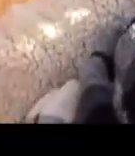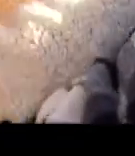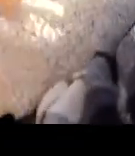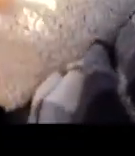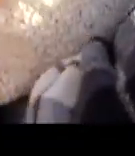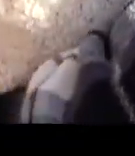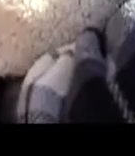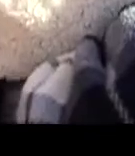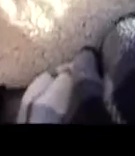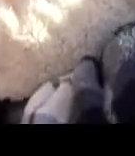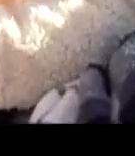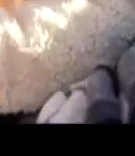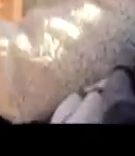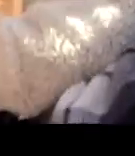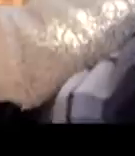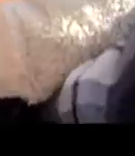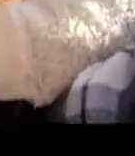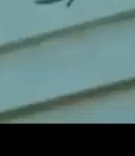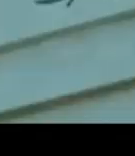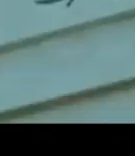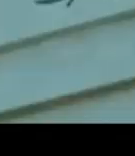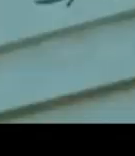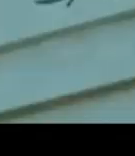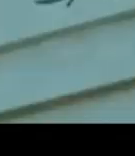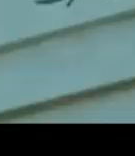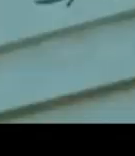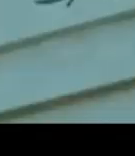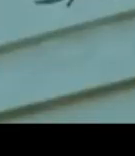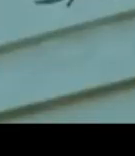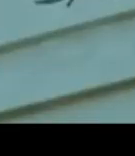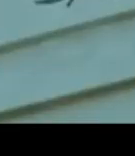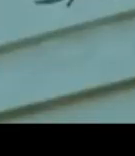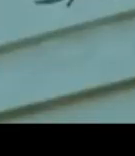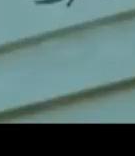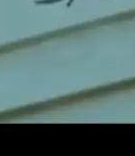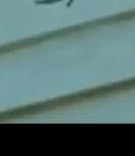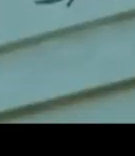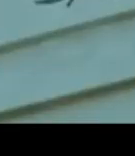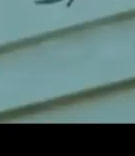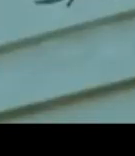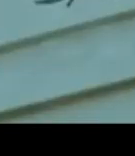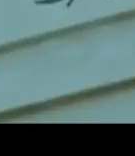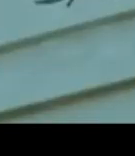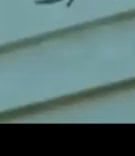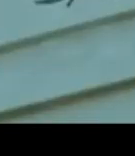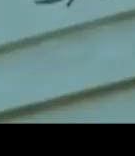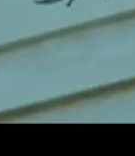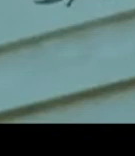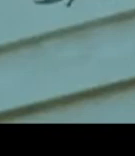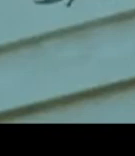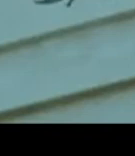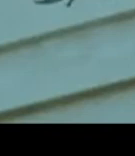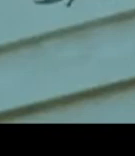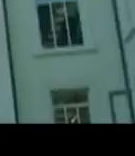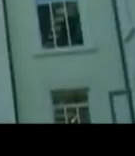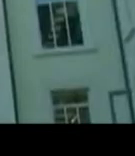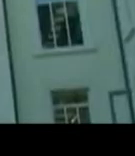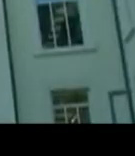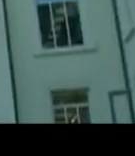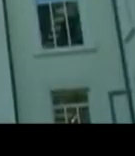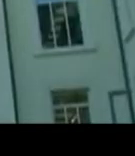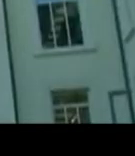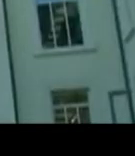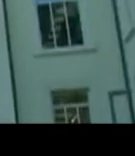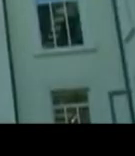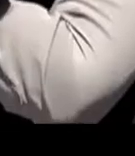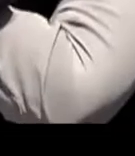padres. No obstante, la legislación sigue considerando como delincuente a cualquier adulto inmigrante indocumentado en territorio